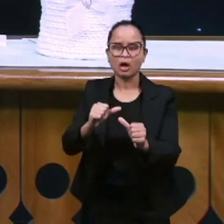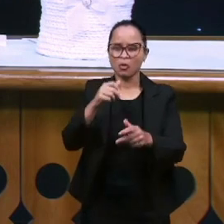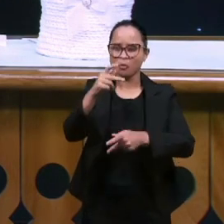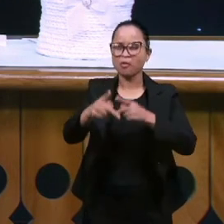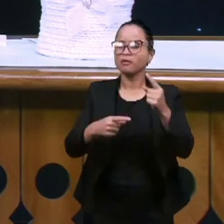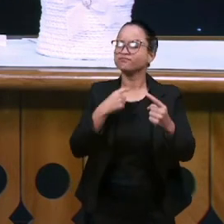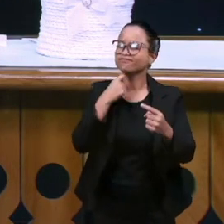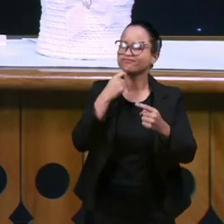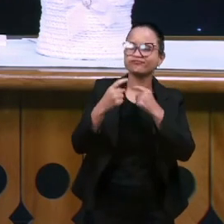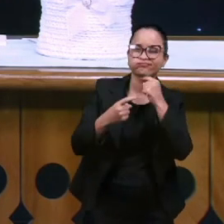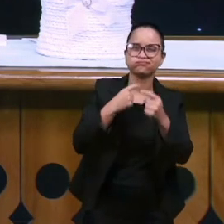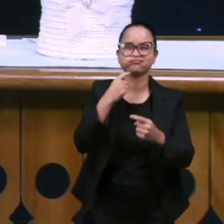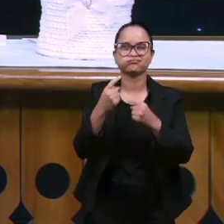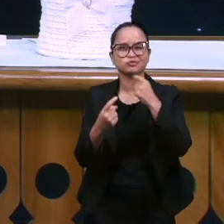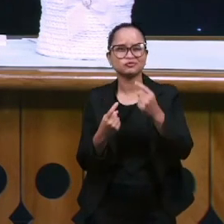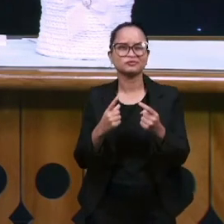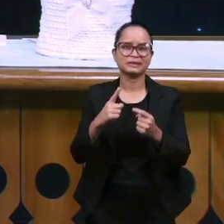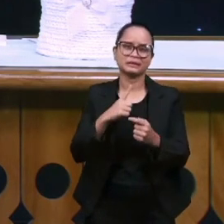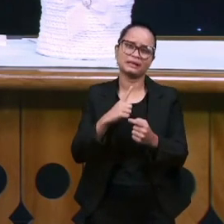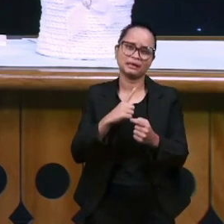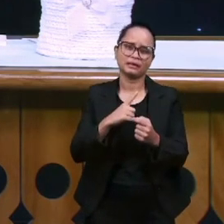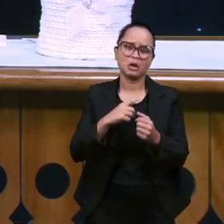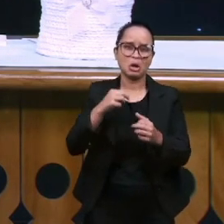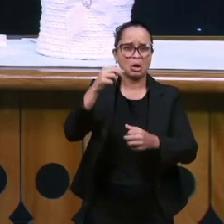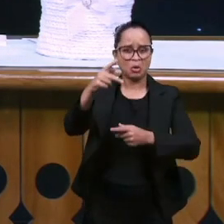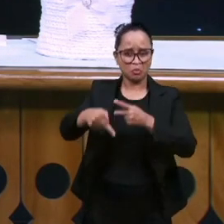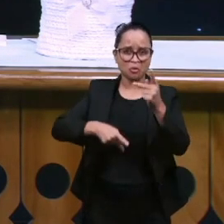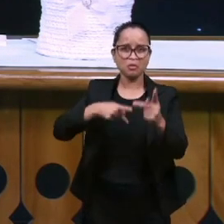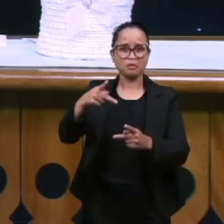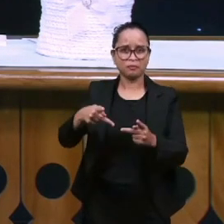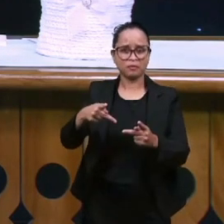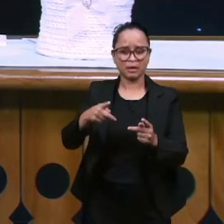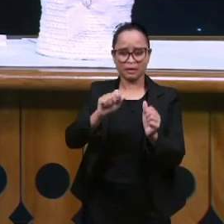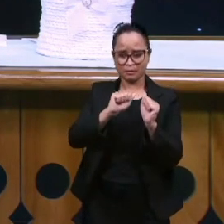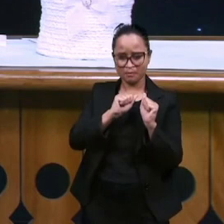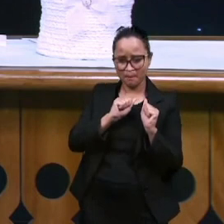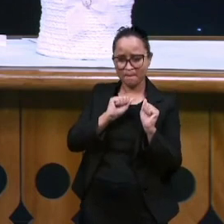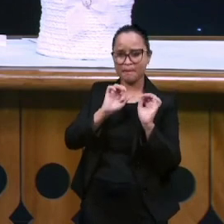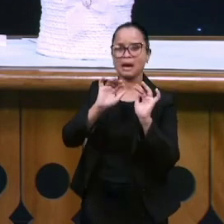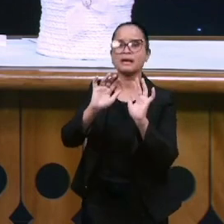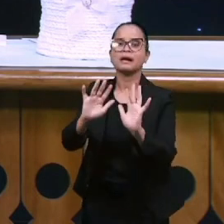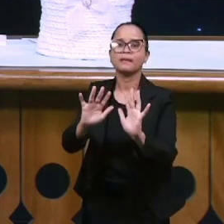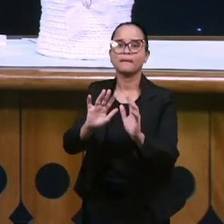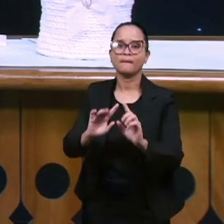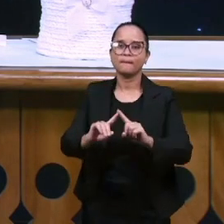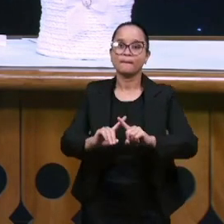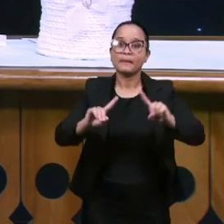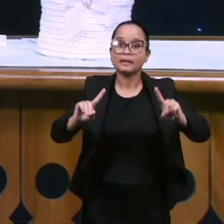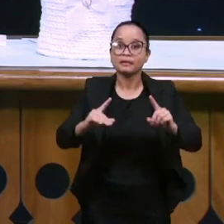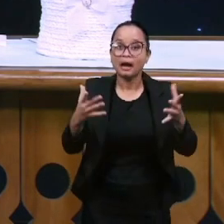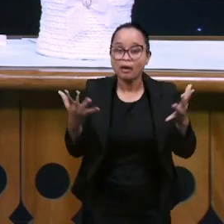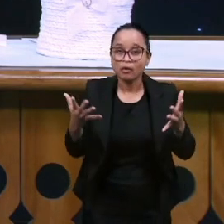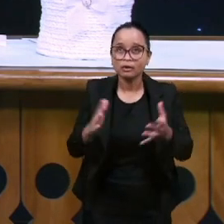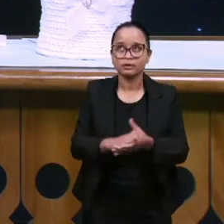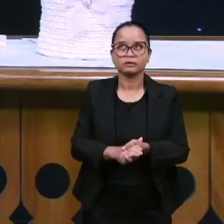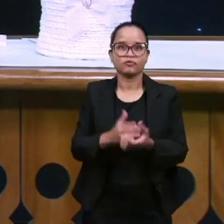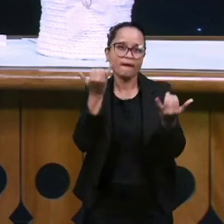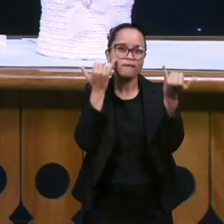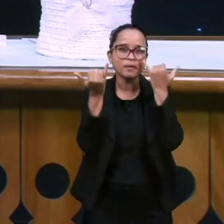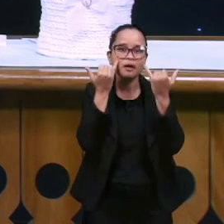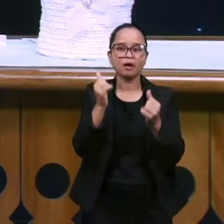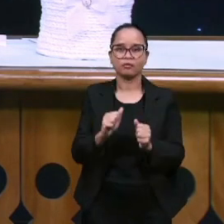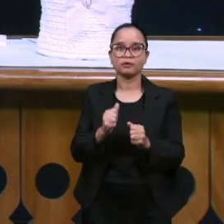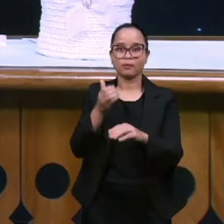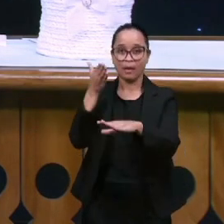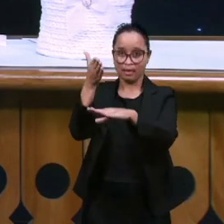Las dudas y las incertidumbres del pueblo. El pueblo que iba a pasar tenía las noticias: ahora vamos a entrar a